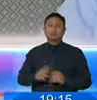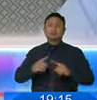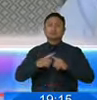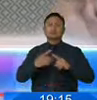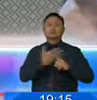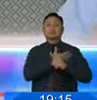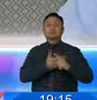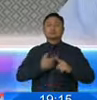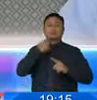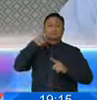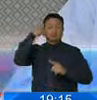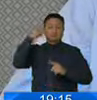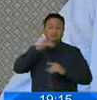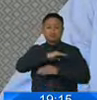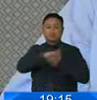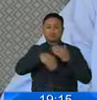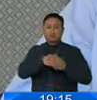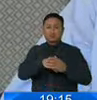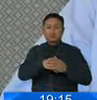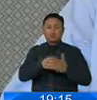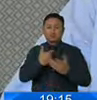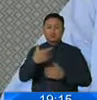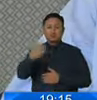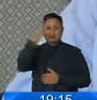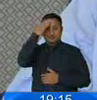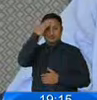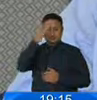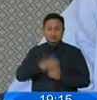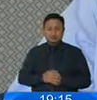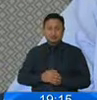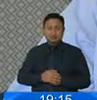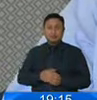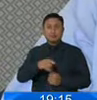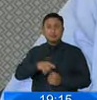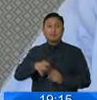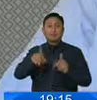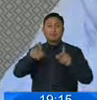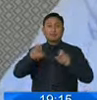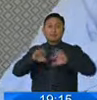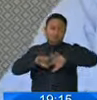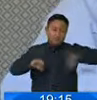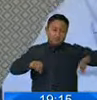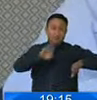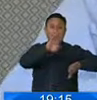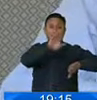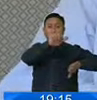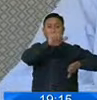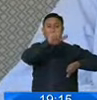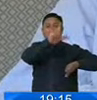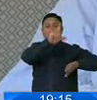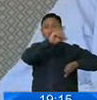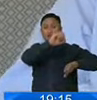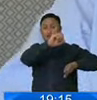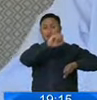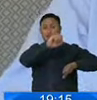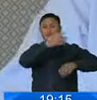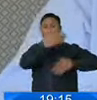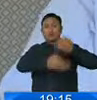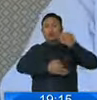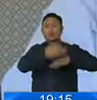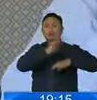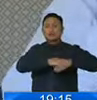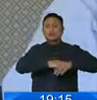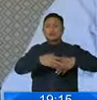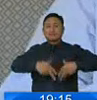expresidente Correa y todos los implicados tienen que saber que, contrariamente al caso Balda, un juicio por peculado sí